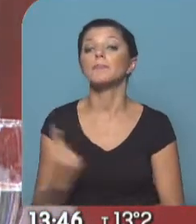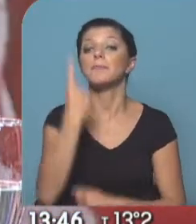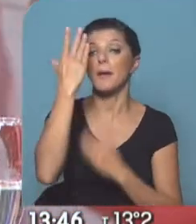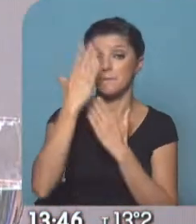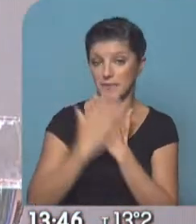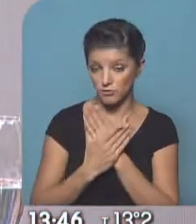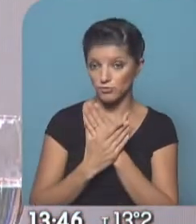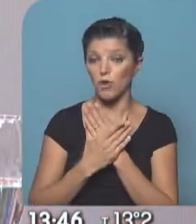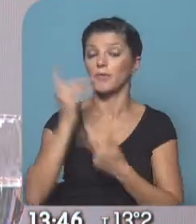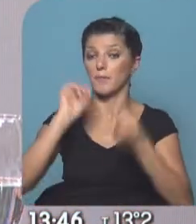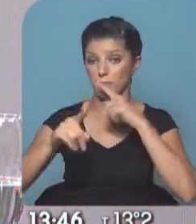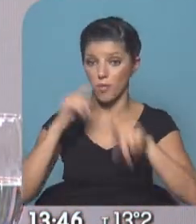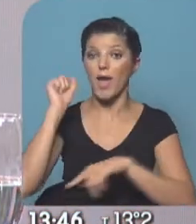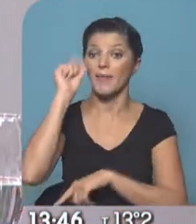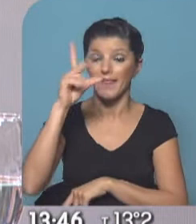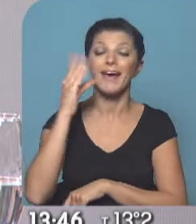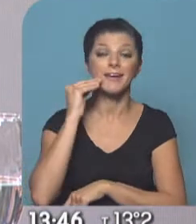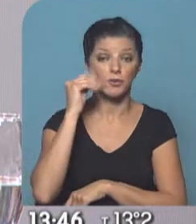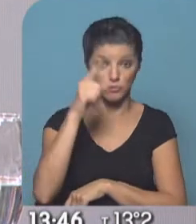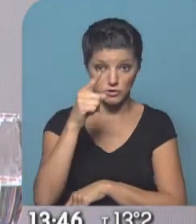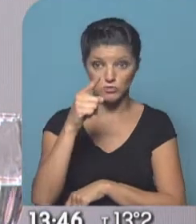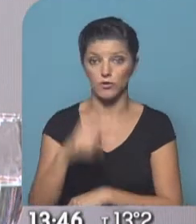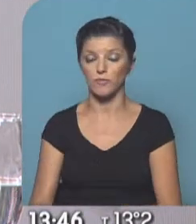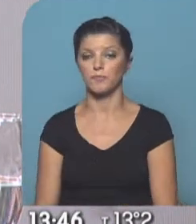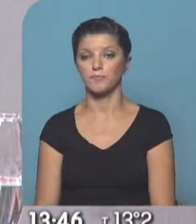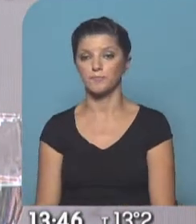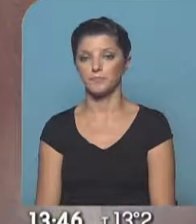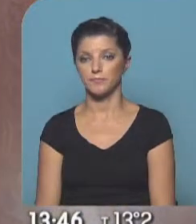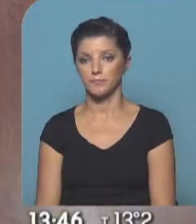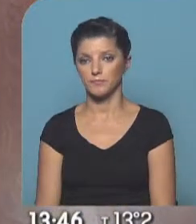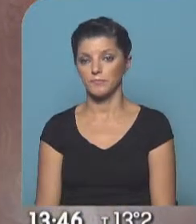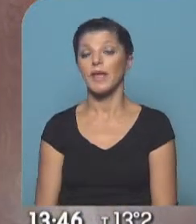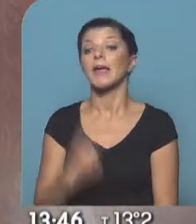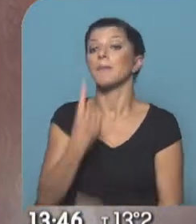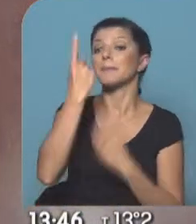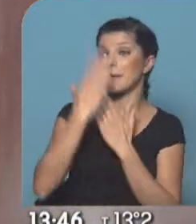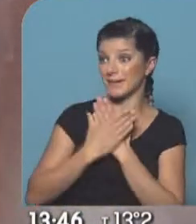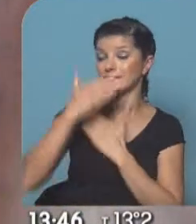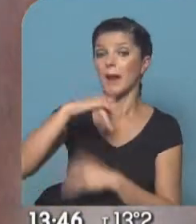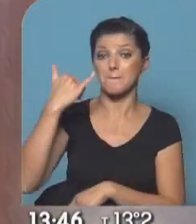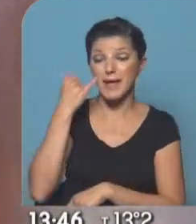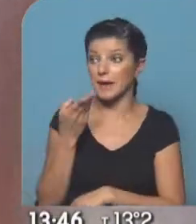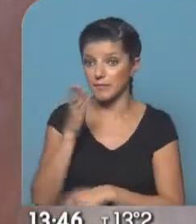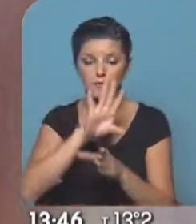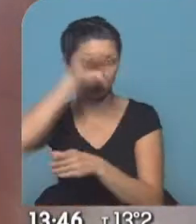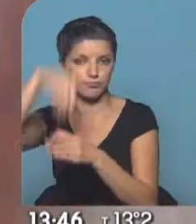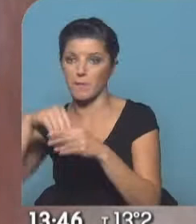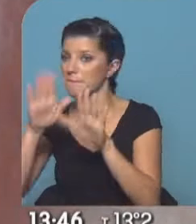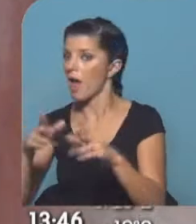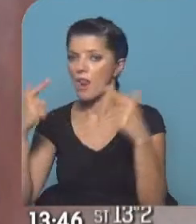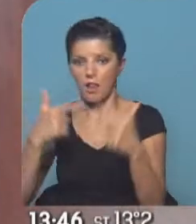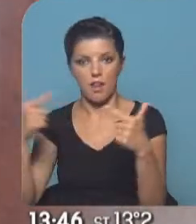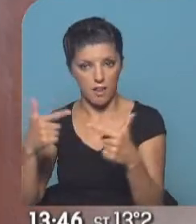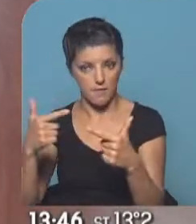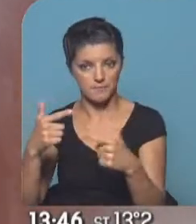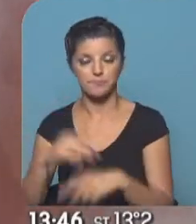de Relaciones Exteriores del Reino Unido, Boris Johnson, que por orden de Theresa May se involucra pidiendo un alto el fuego, y además ofreció